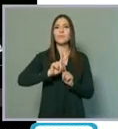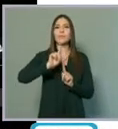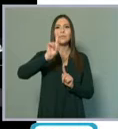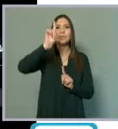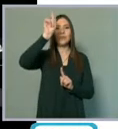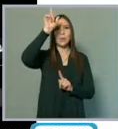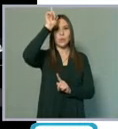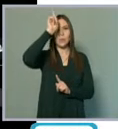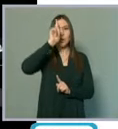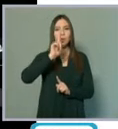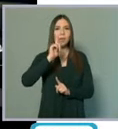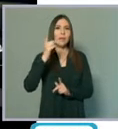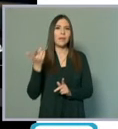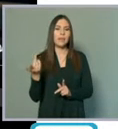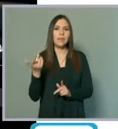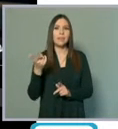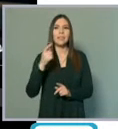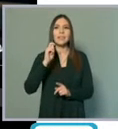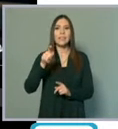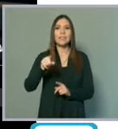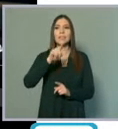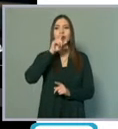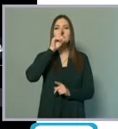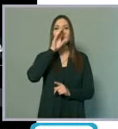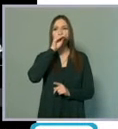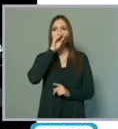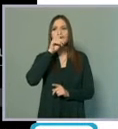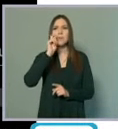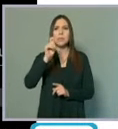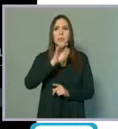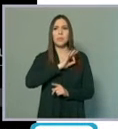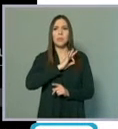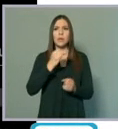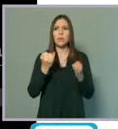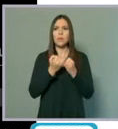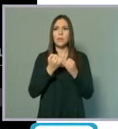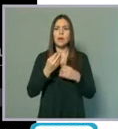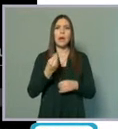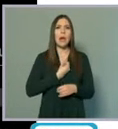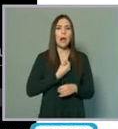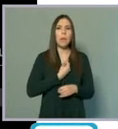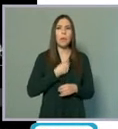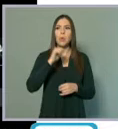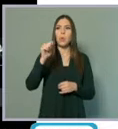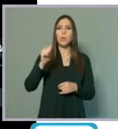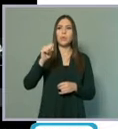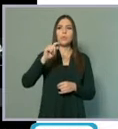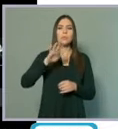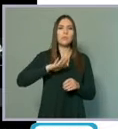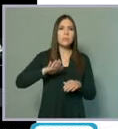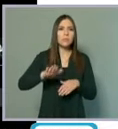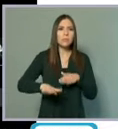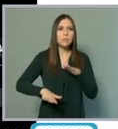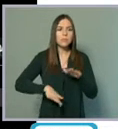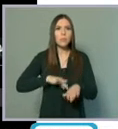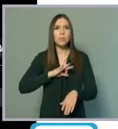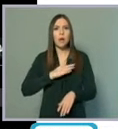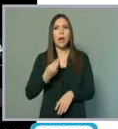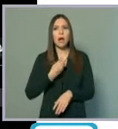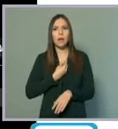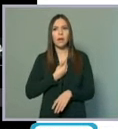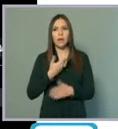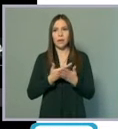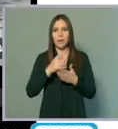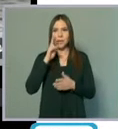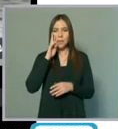Entonces, la reflexión sobre que los gansos se comportan aleatoriamente, pero también hacen experimentos y también pisan un territorio. Miren qué chistoso, o